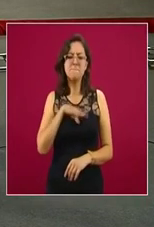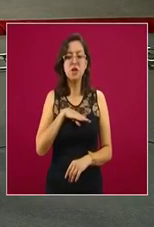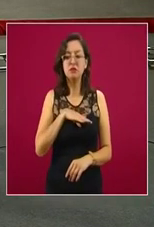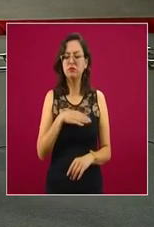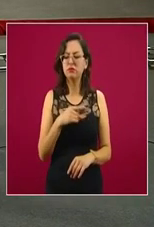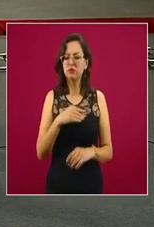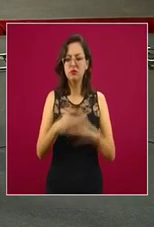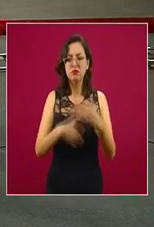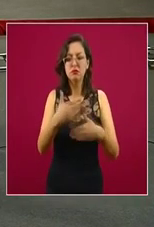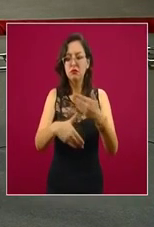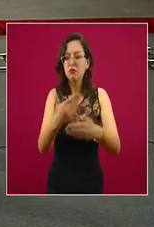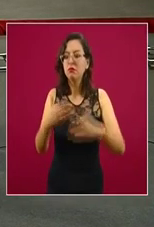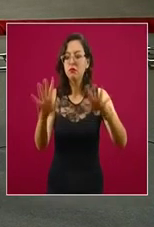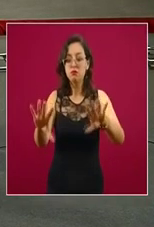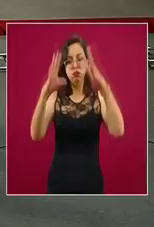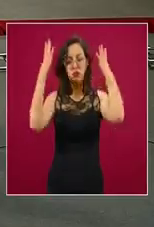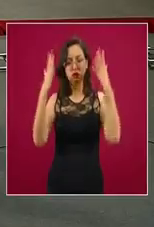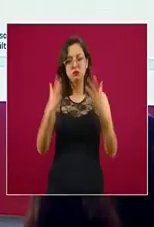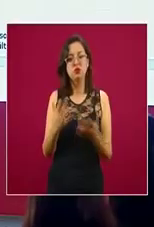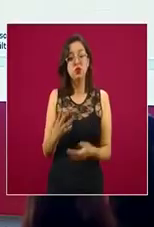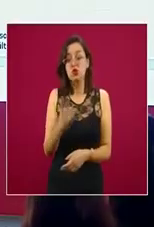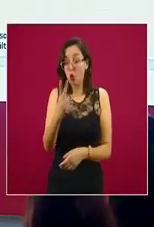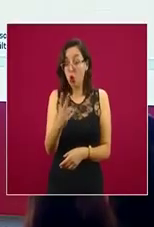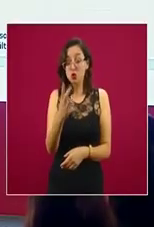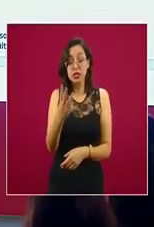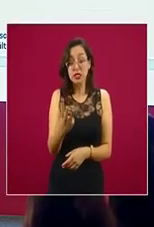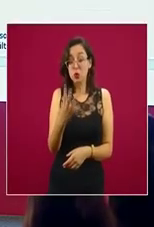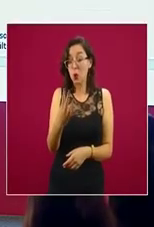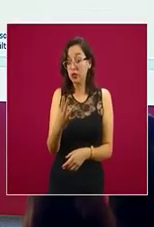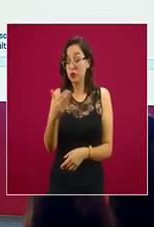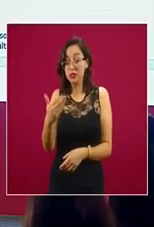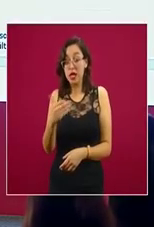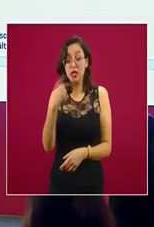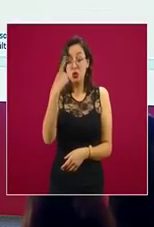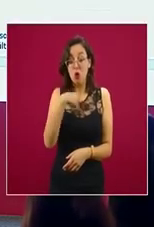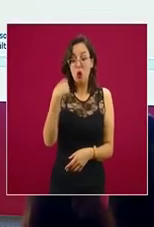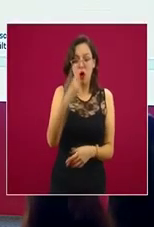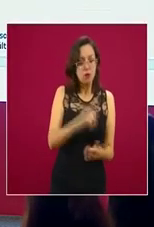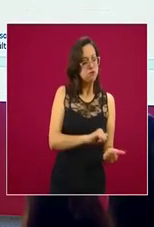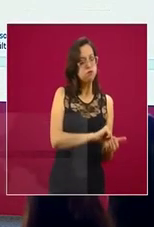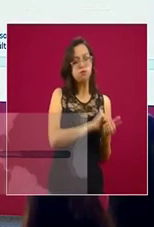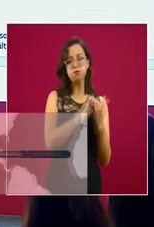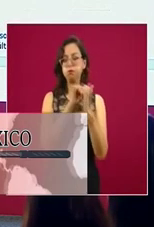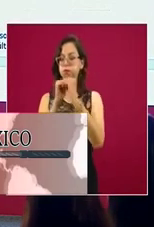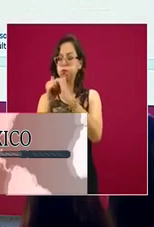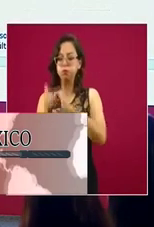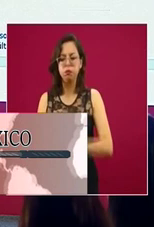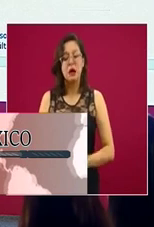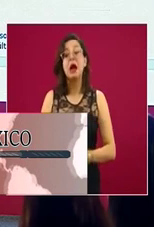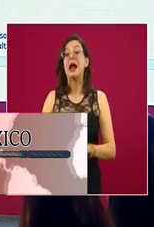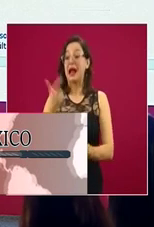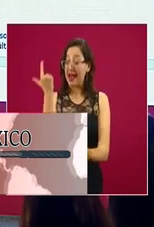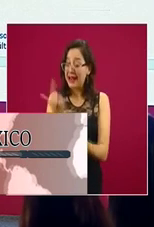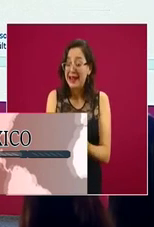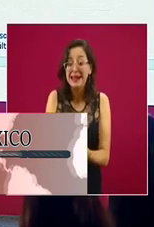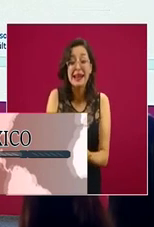y en pocas horas es 2, 3, 4, 6 horas, puede estar en una situación